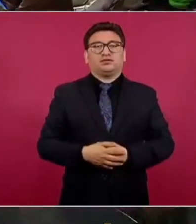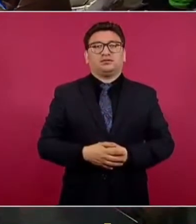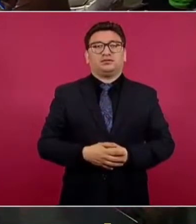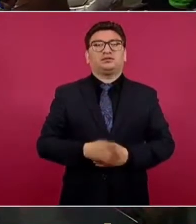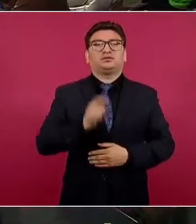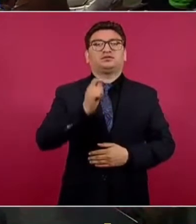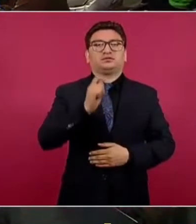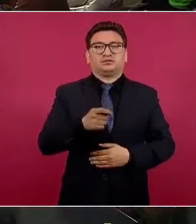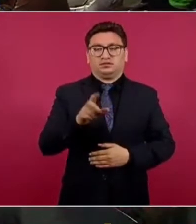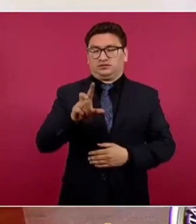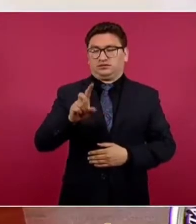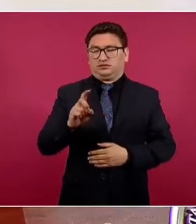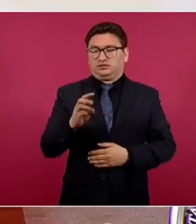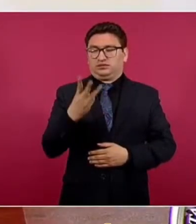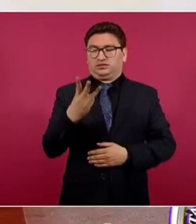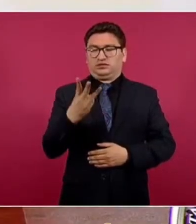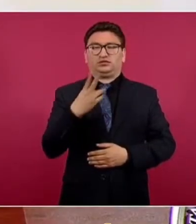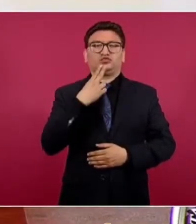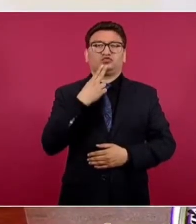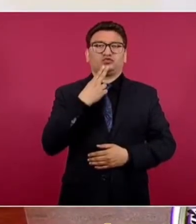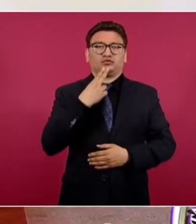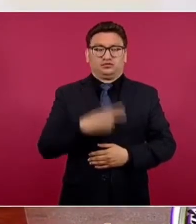Se aplicaba el 33.